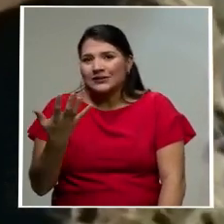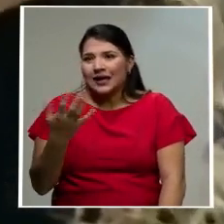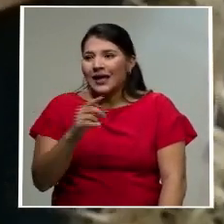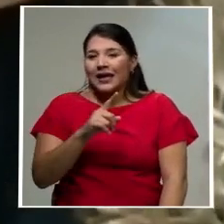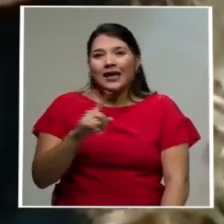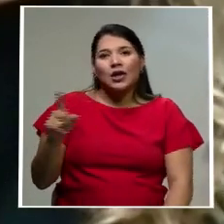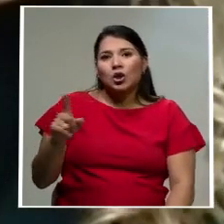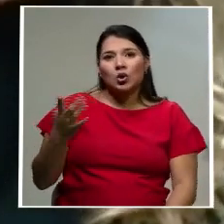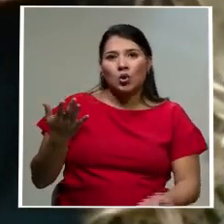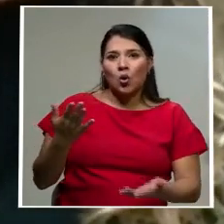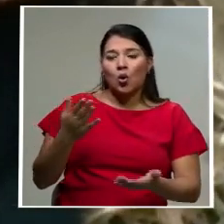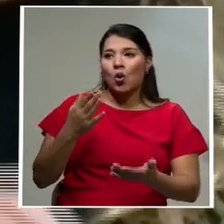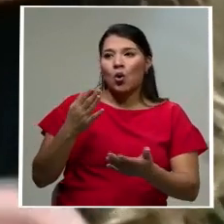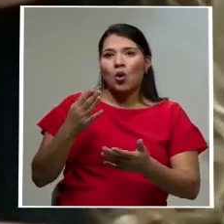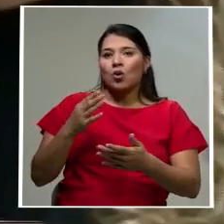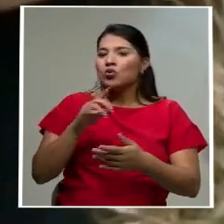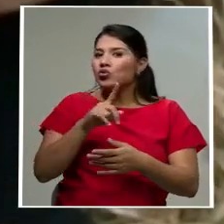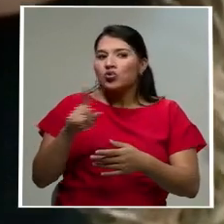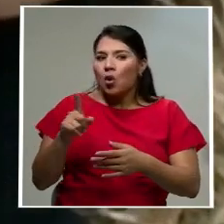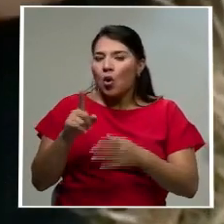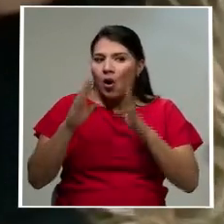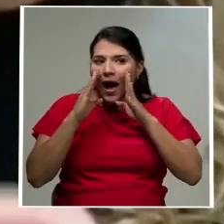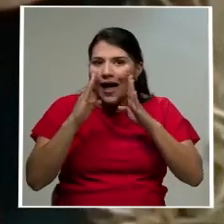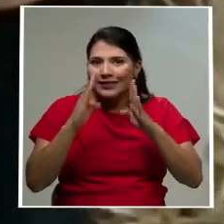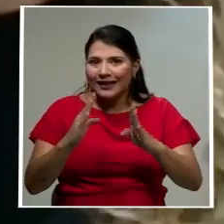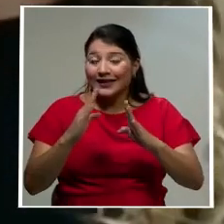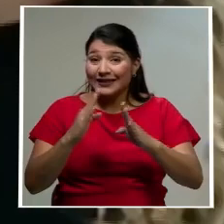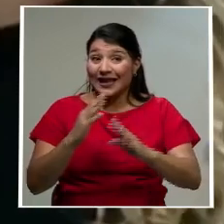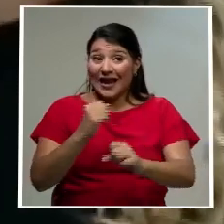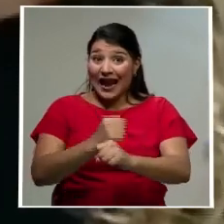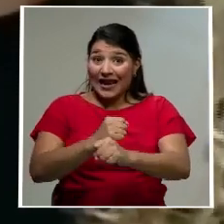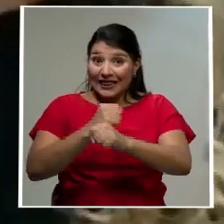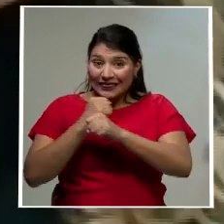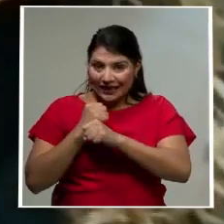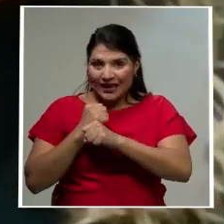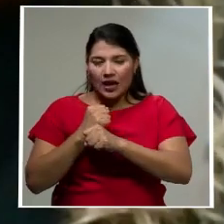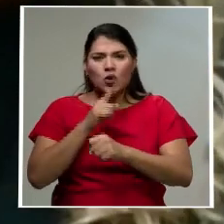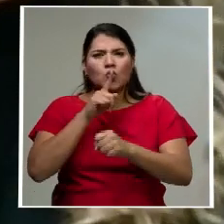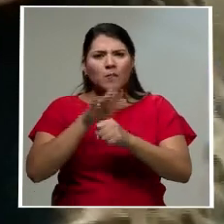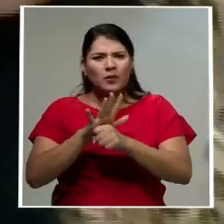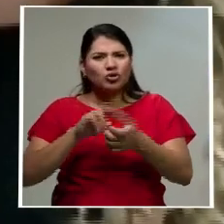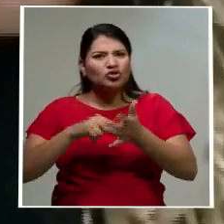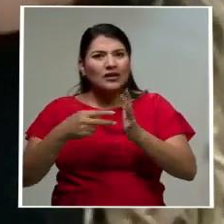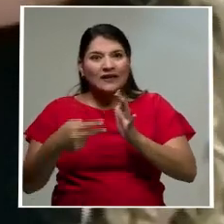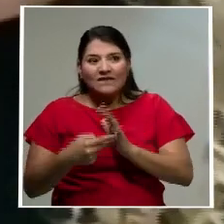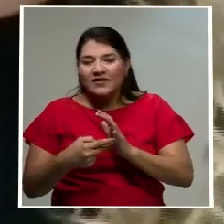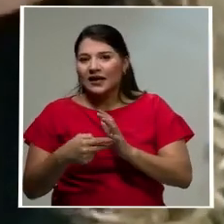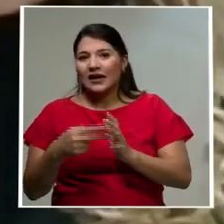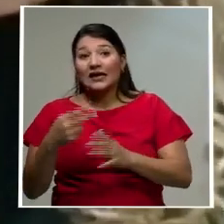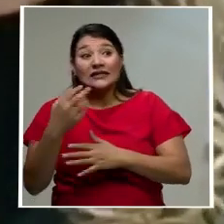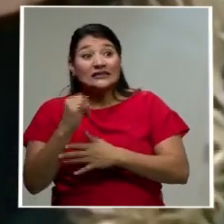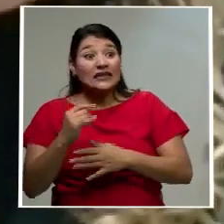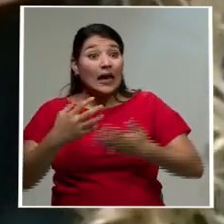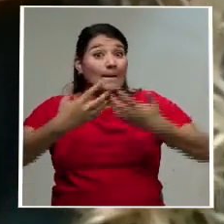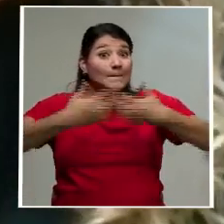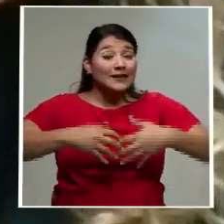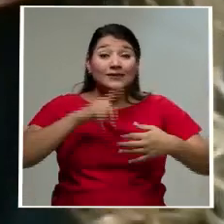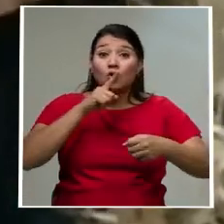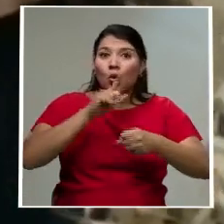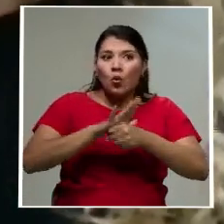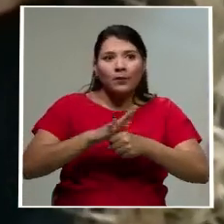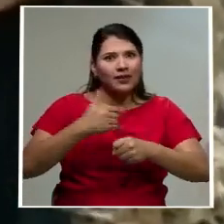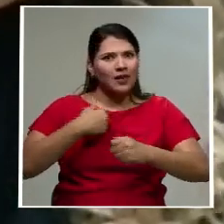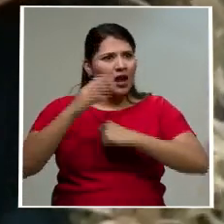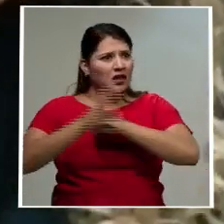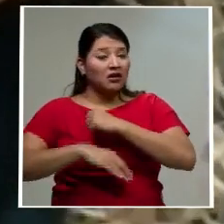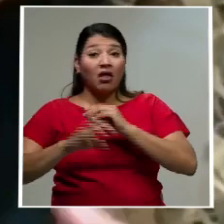ejecutado garantías de cumplimiento, no han habido inhabilitación a estas empresas constructoras que dejaron todo botado. Y